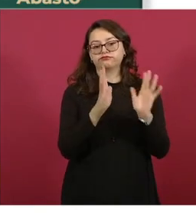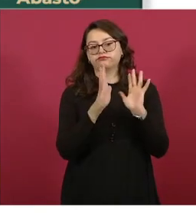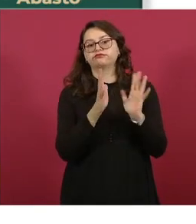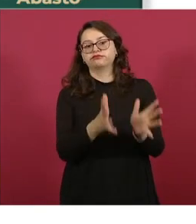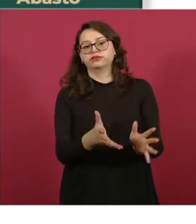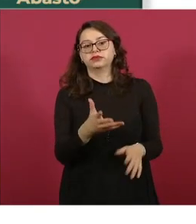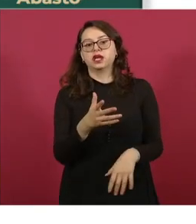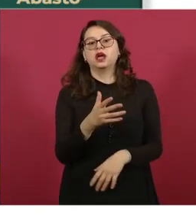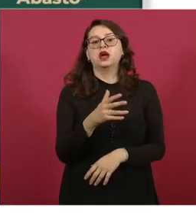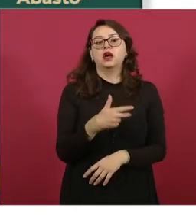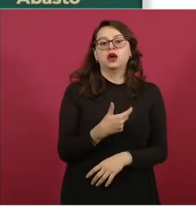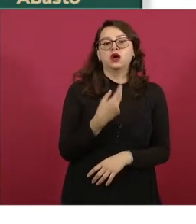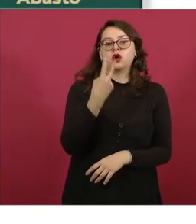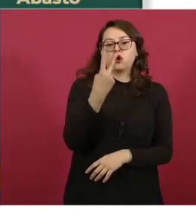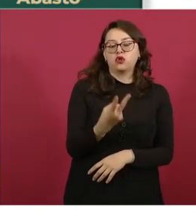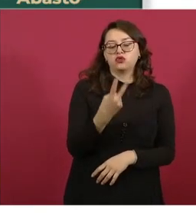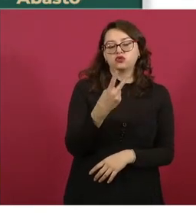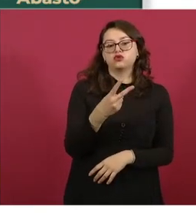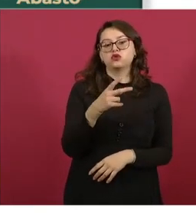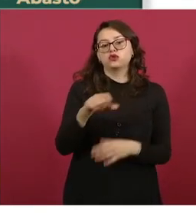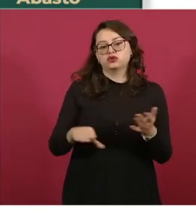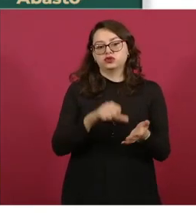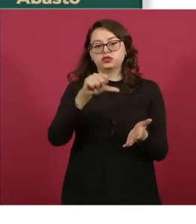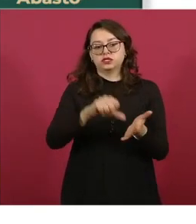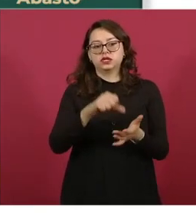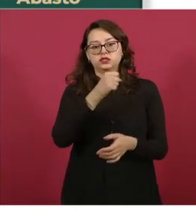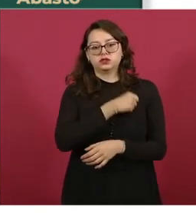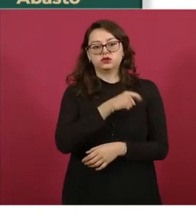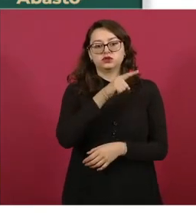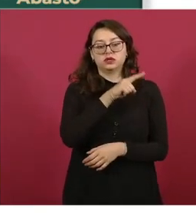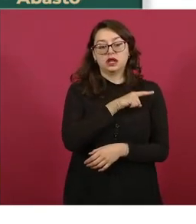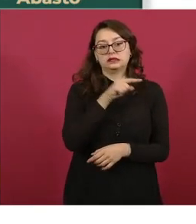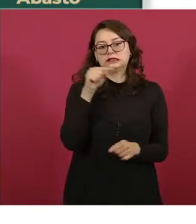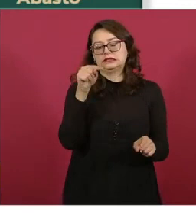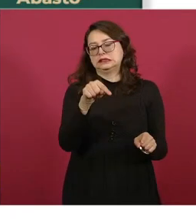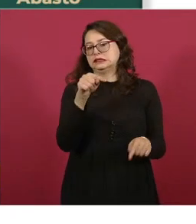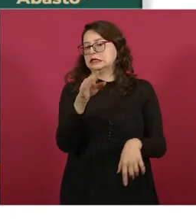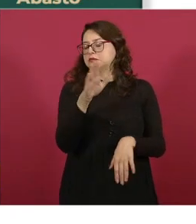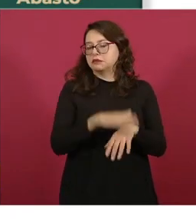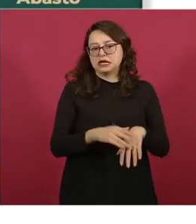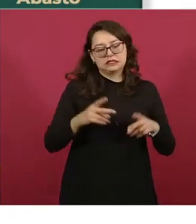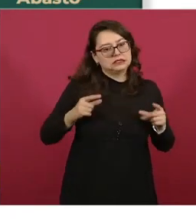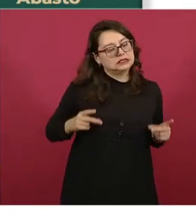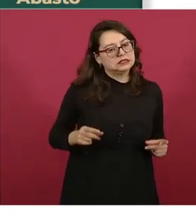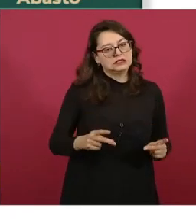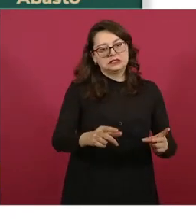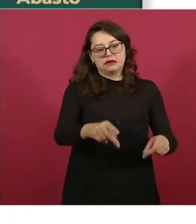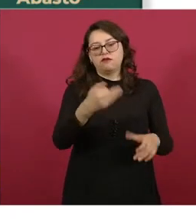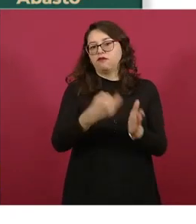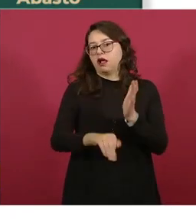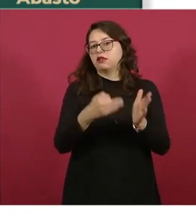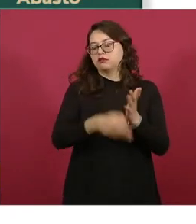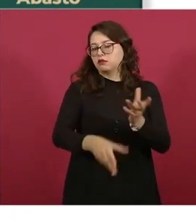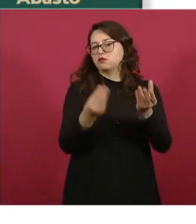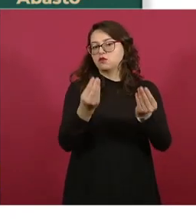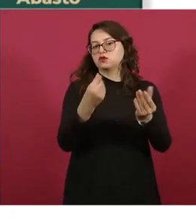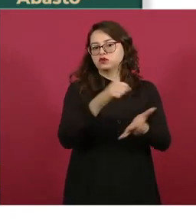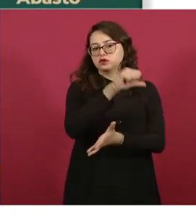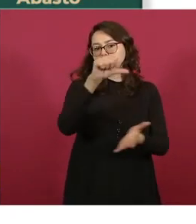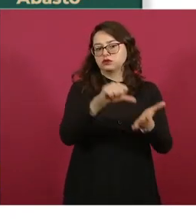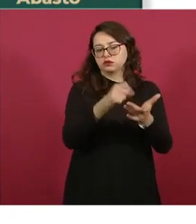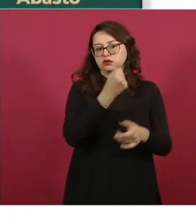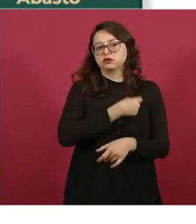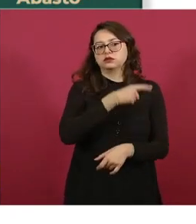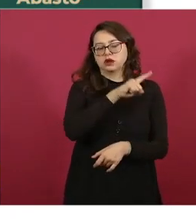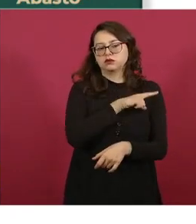en Baja California Sur y en 2 de 81 centros de salud. Ahí es donde se tiene que trabajar de manera más intensa en el primer nivel de